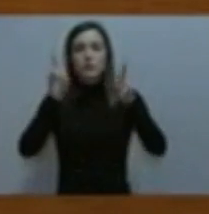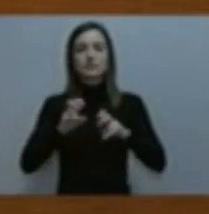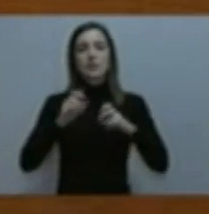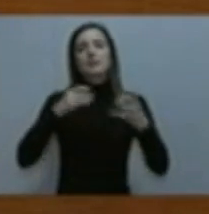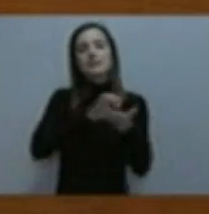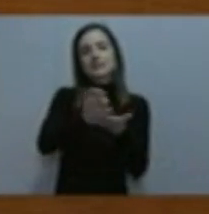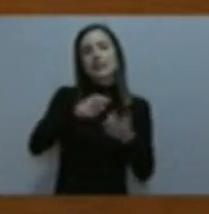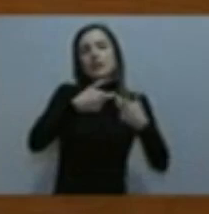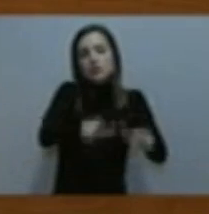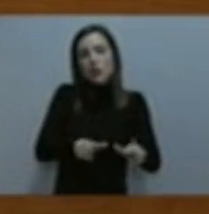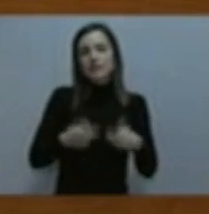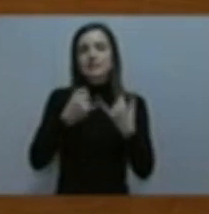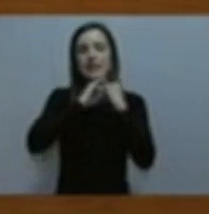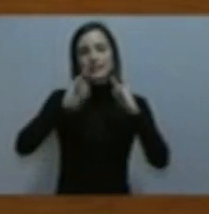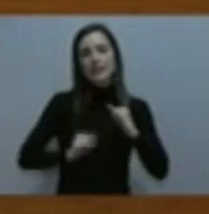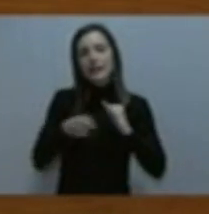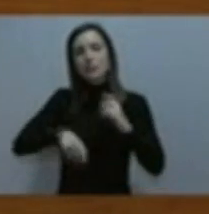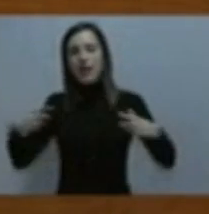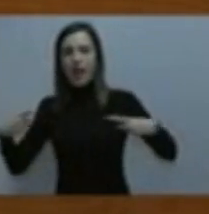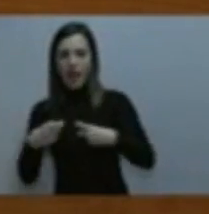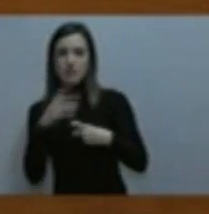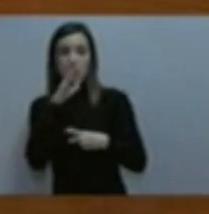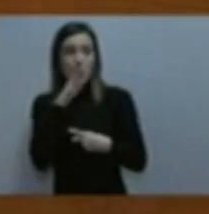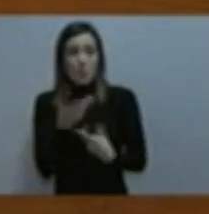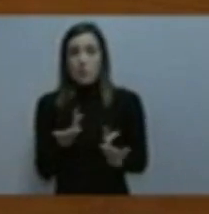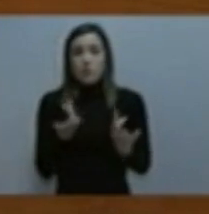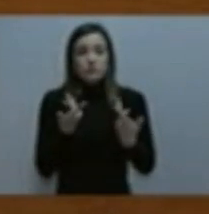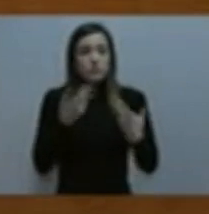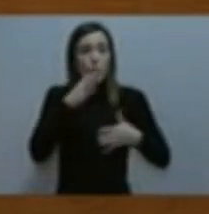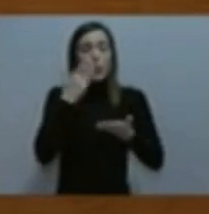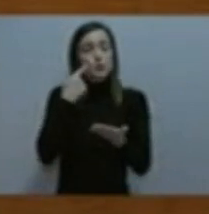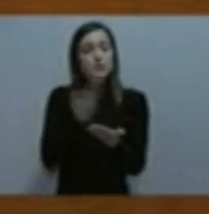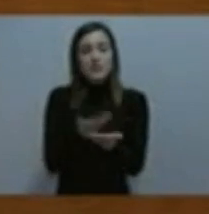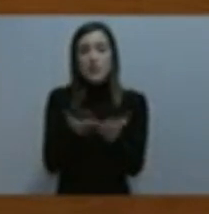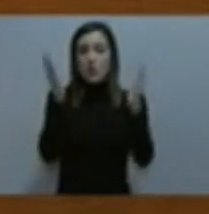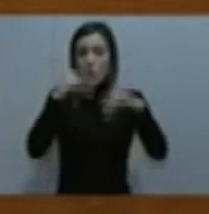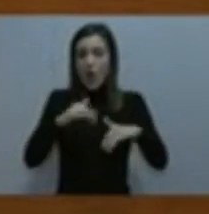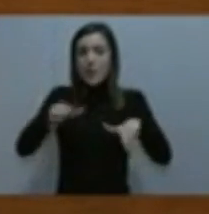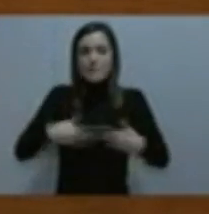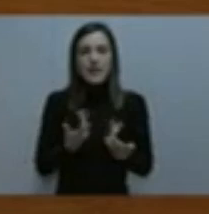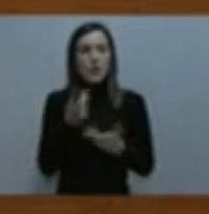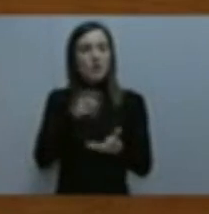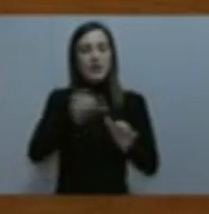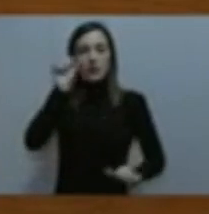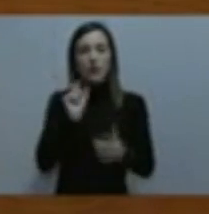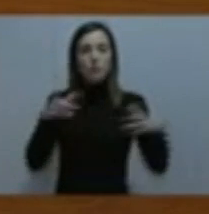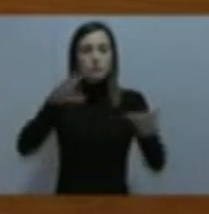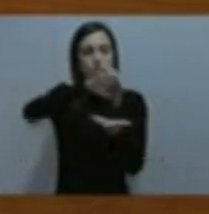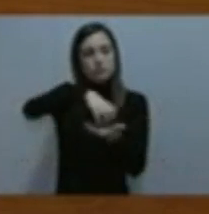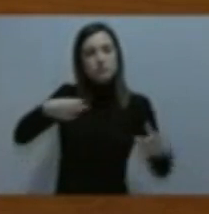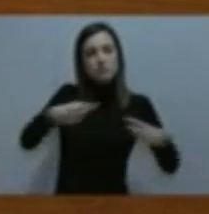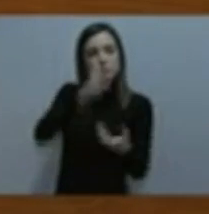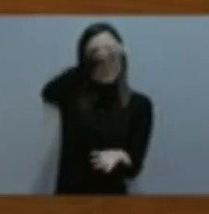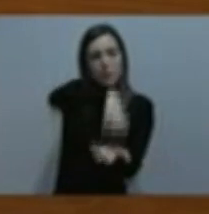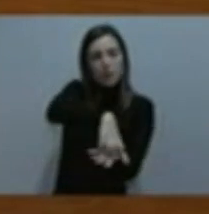y gas, que sin ninguna justificación aparente introdujo la planta regasificadora de Xixón, a la vez, por